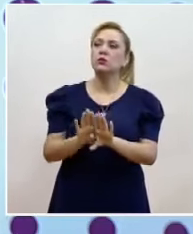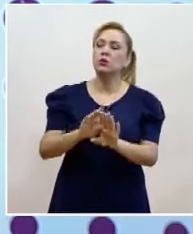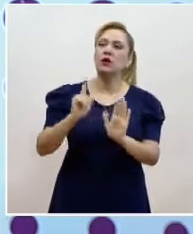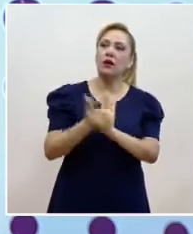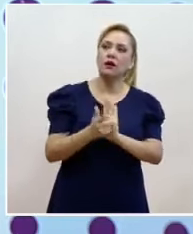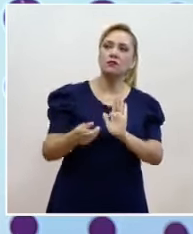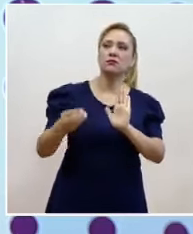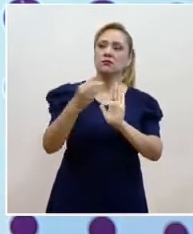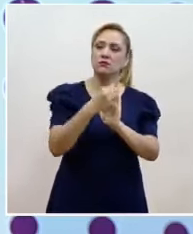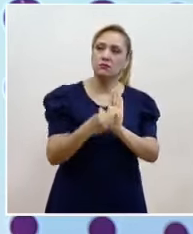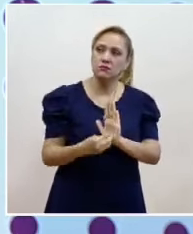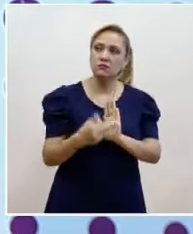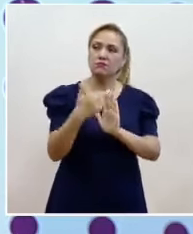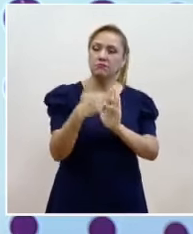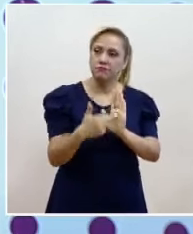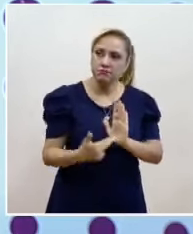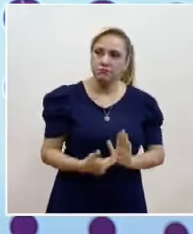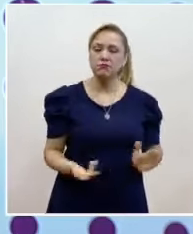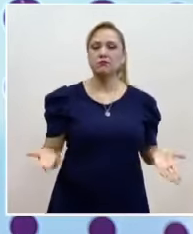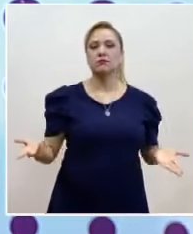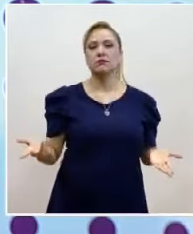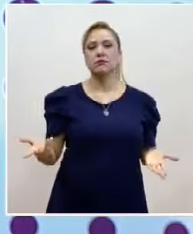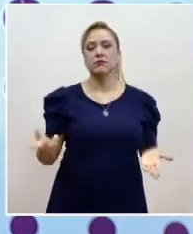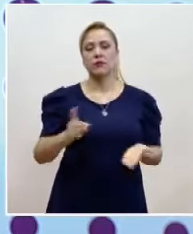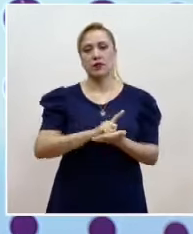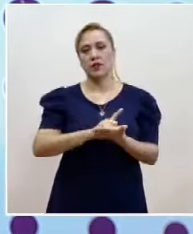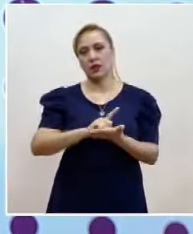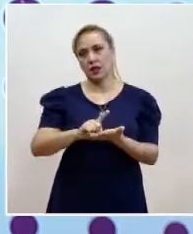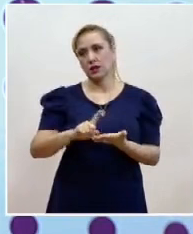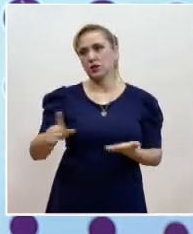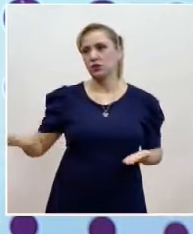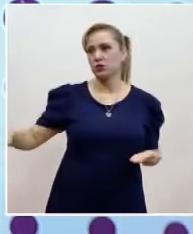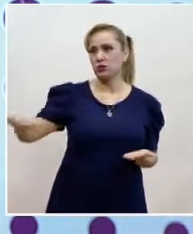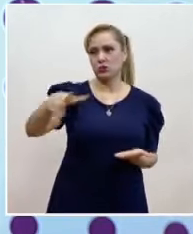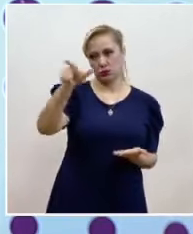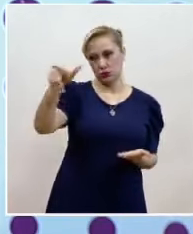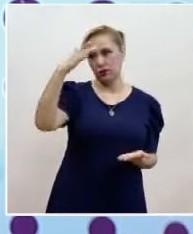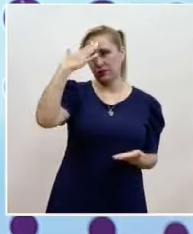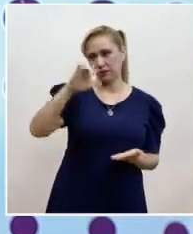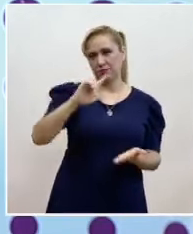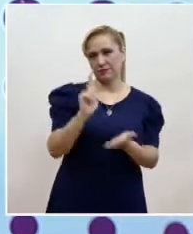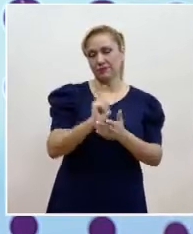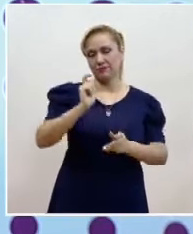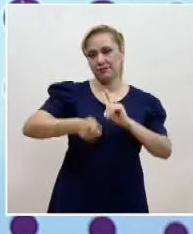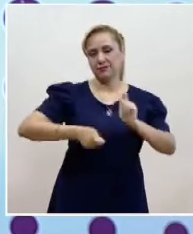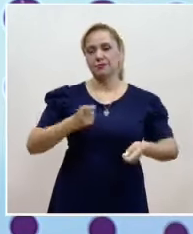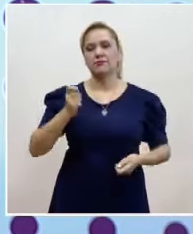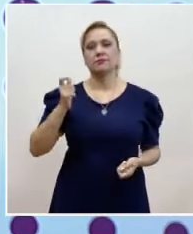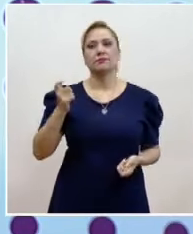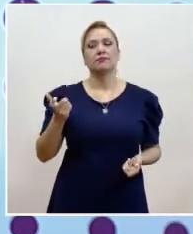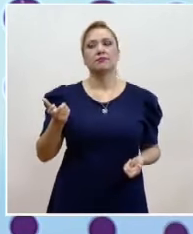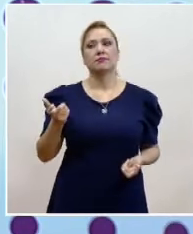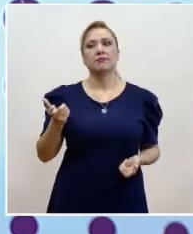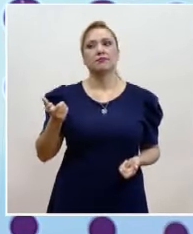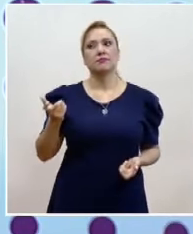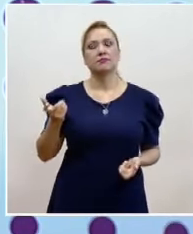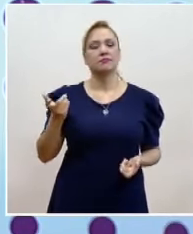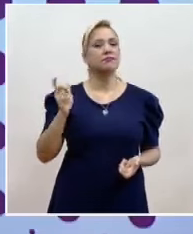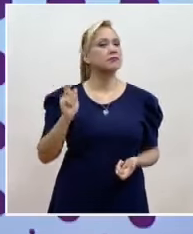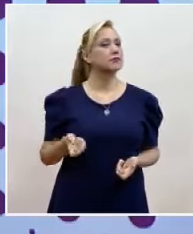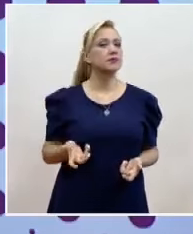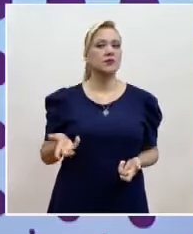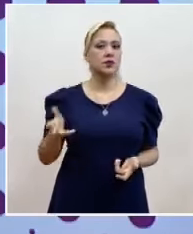involucrados. Es decir, para muchos de los derechos, y un poco, y sabiendo que tú eres un teórico del derecho, pues Cass Sunstein ha explicado justamente